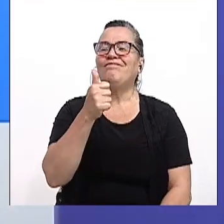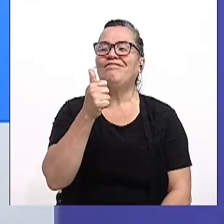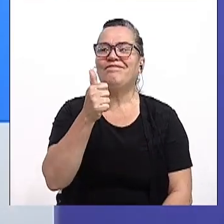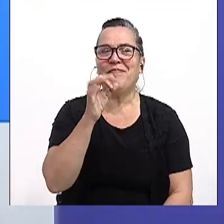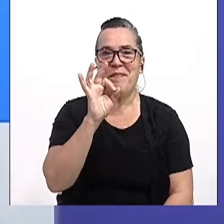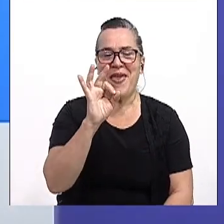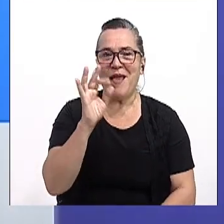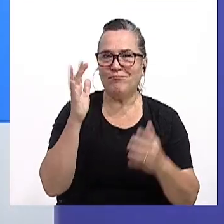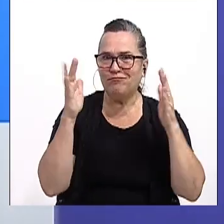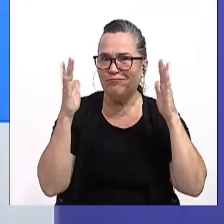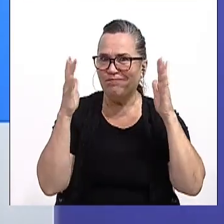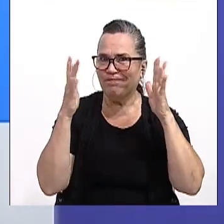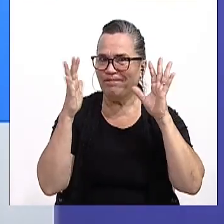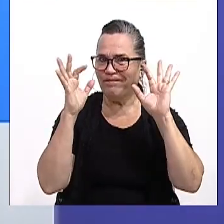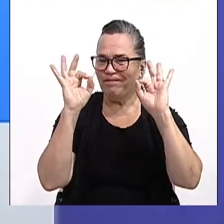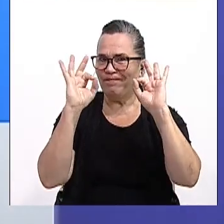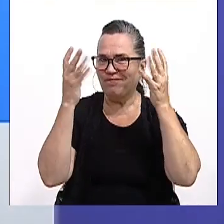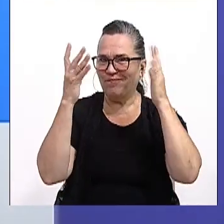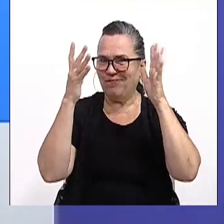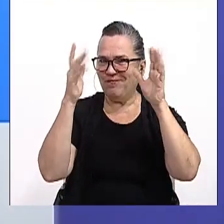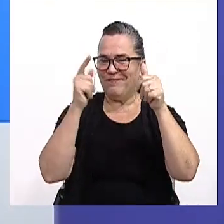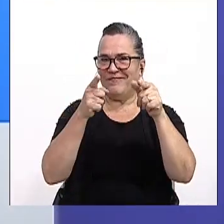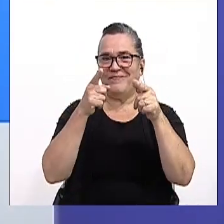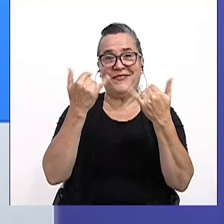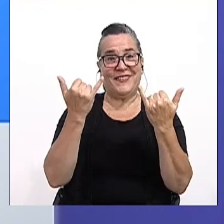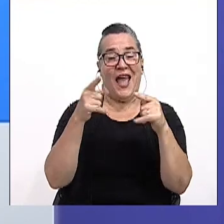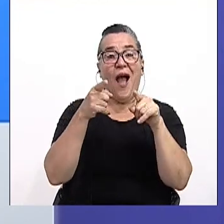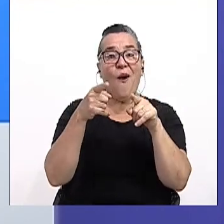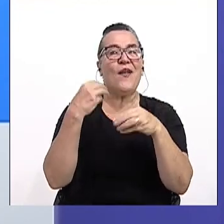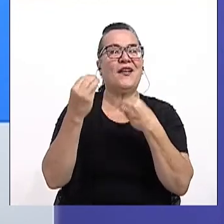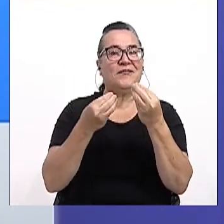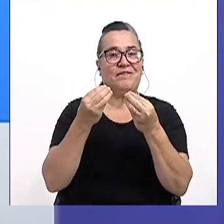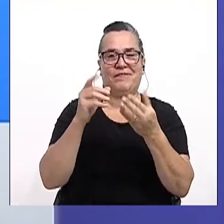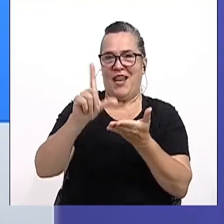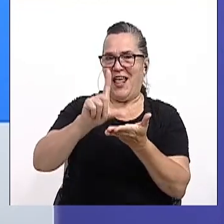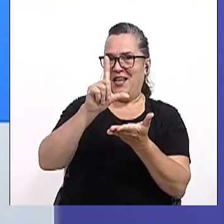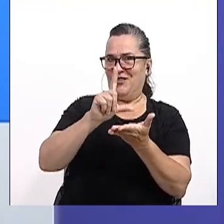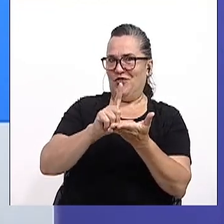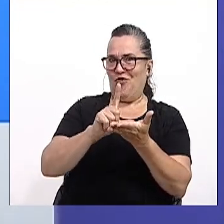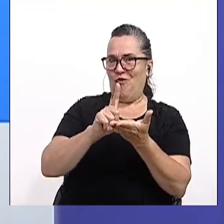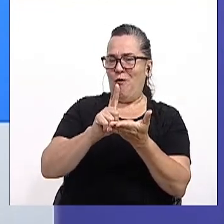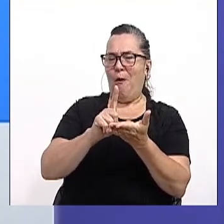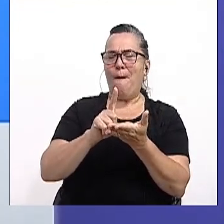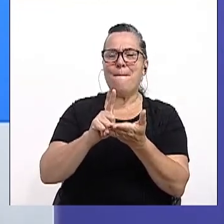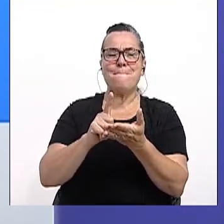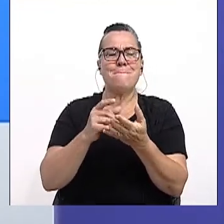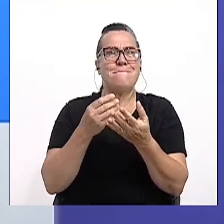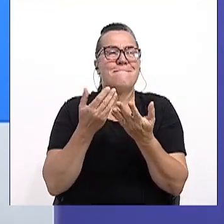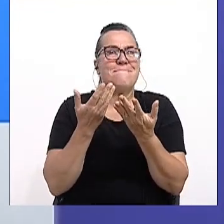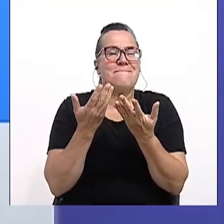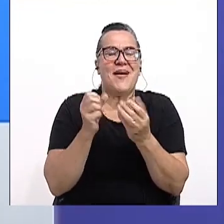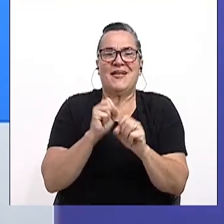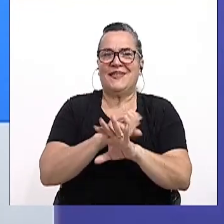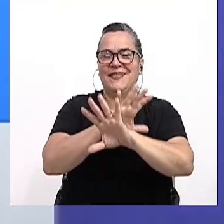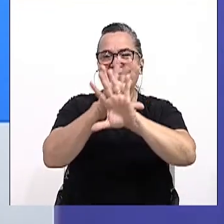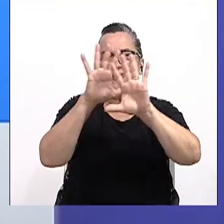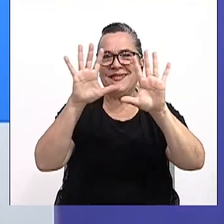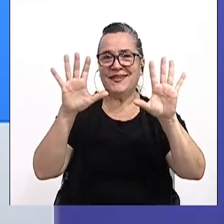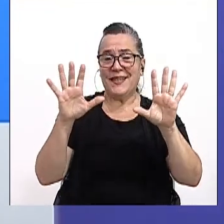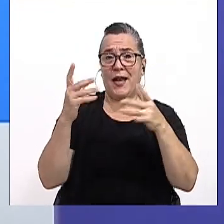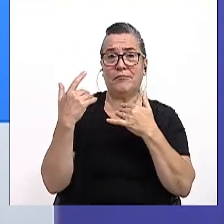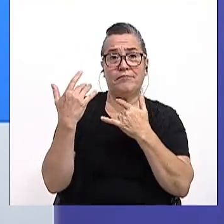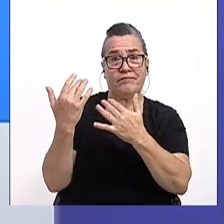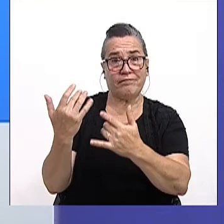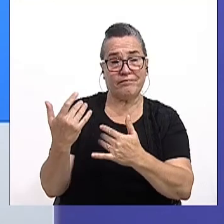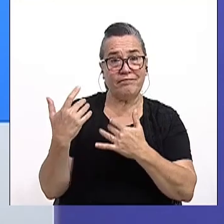bien, lo hicieron y lo hicimos muy bien. Ahora sí, esta clase entonces ha quedado más que clara. Espero